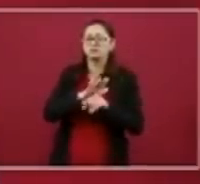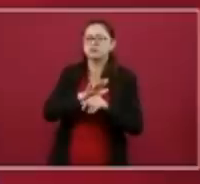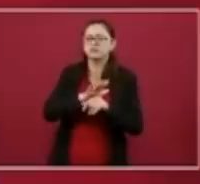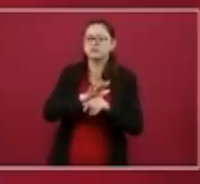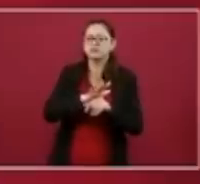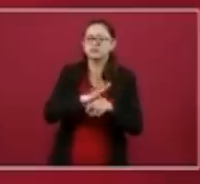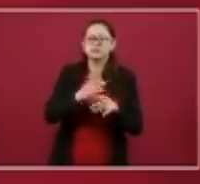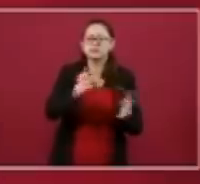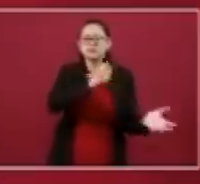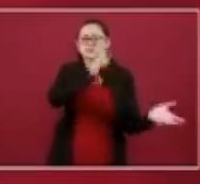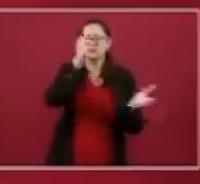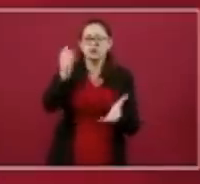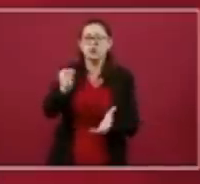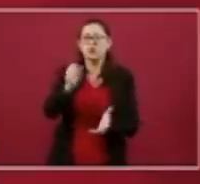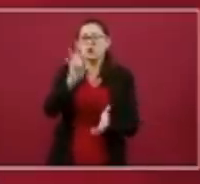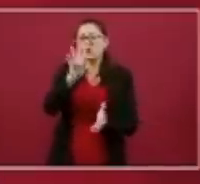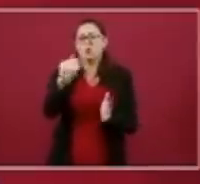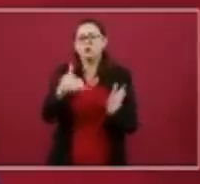de